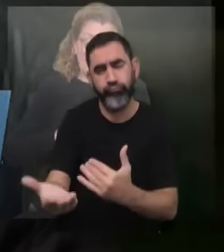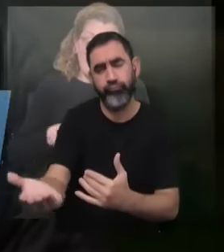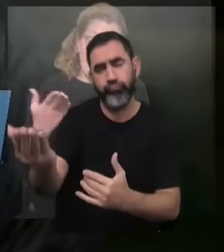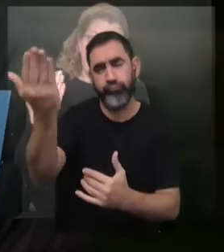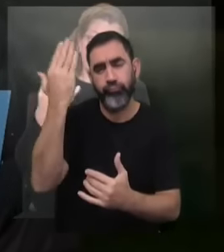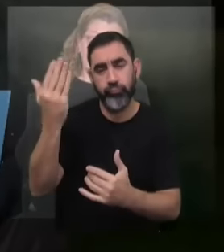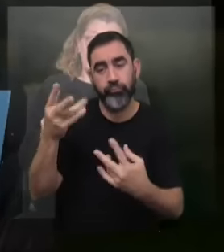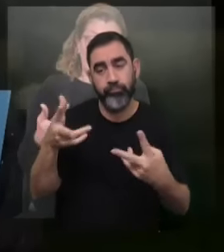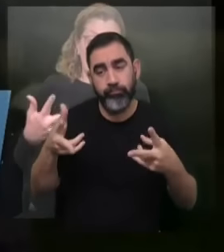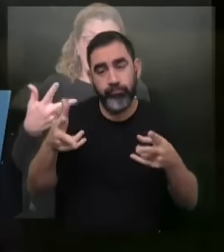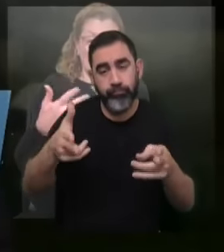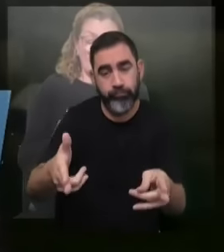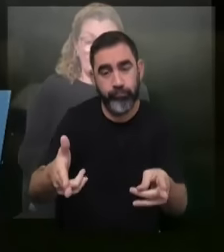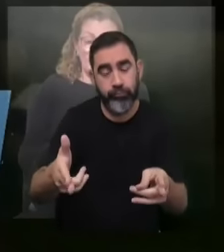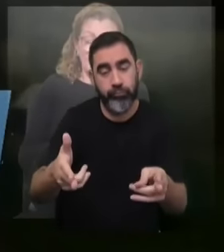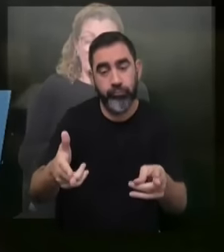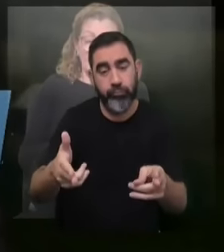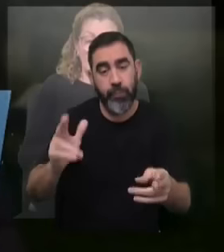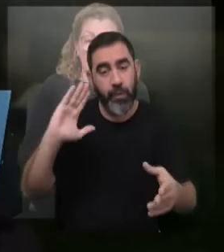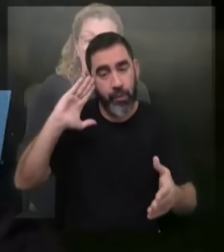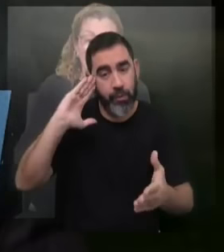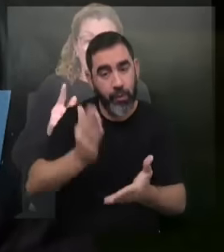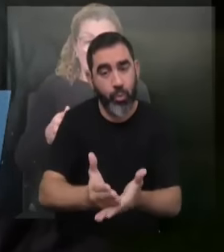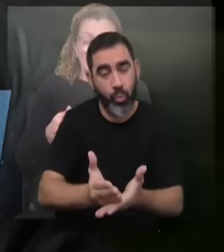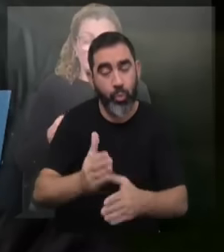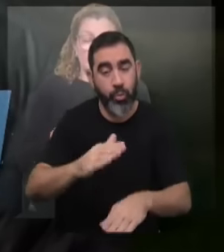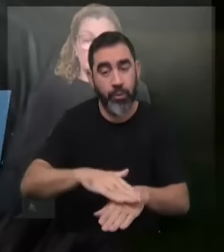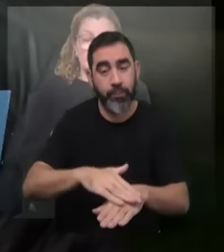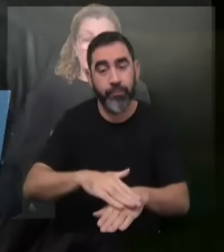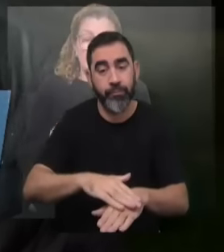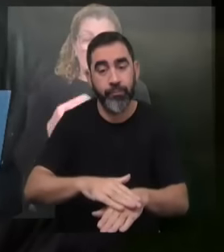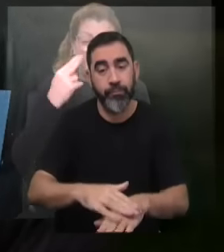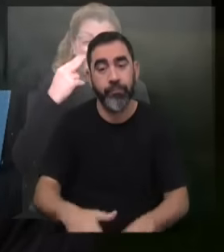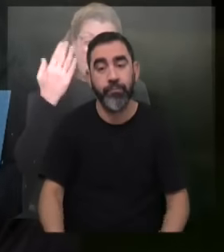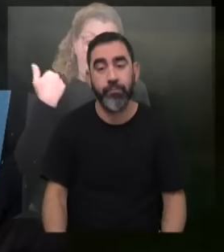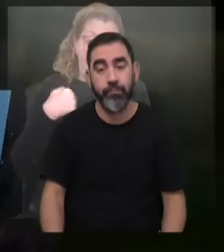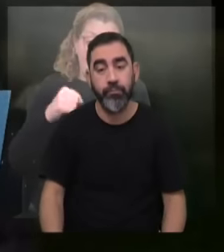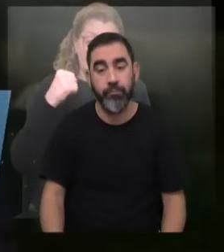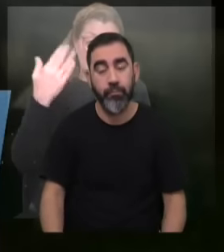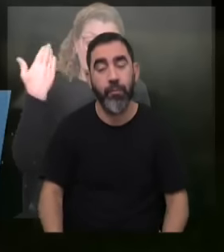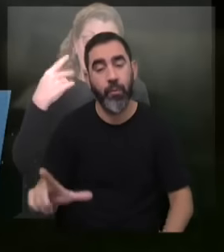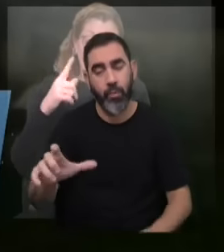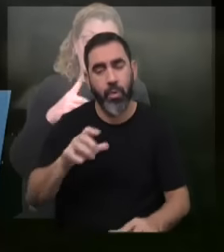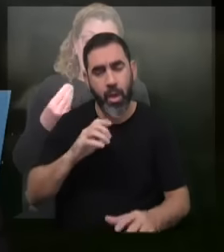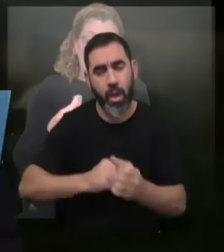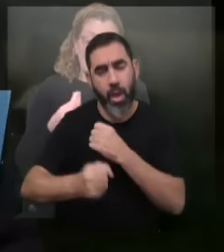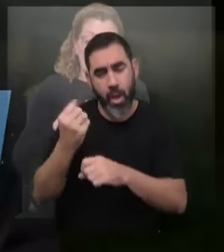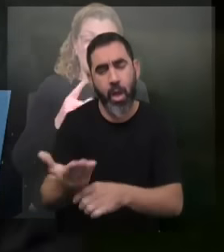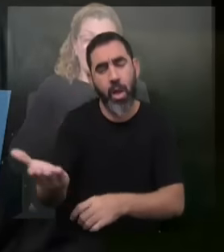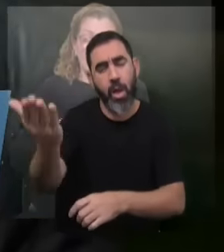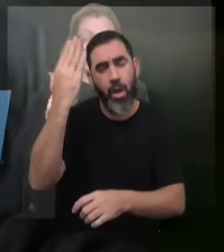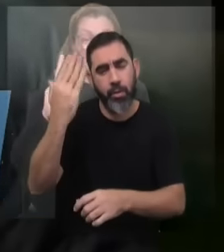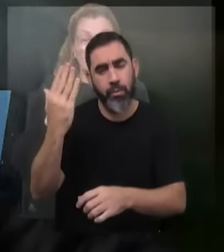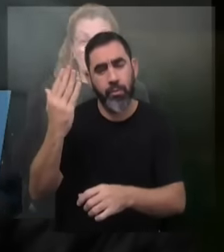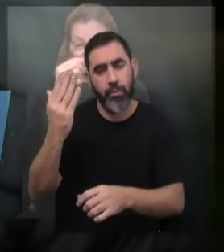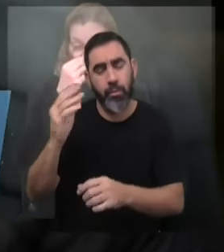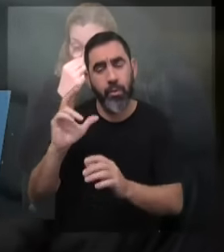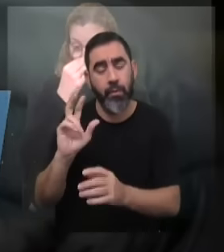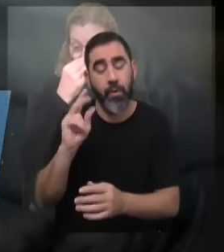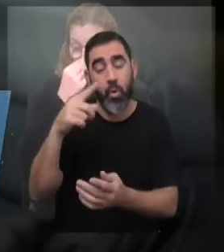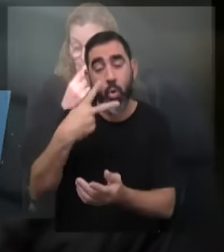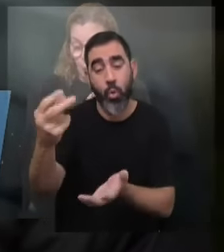fueron interrumpidas en proceso de facto este y sin duda des hace mucho tiempo tenemos por por suerte misiones diplomáticas en los